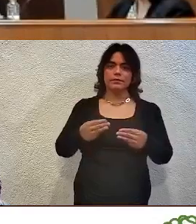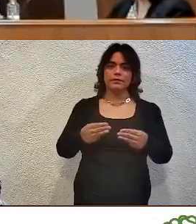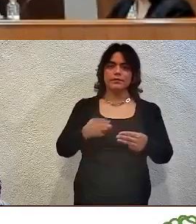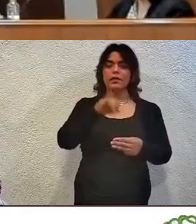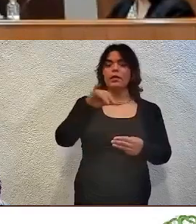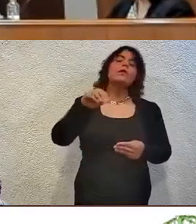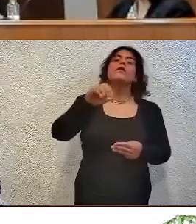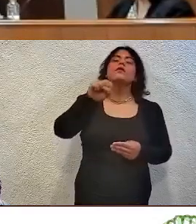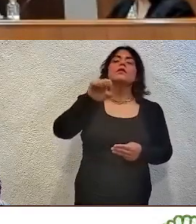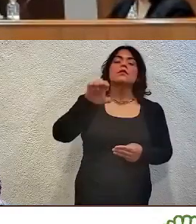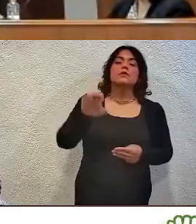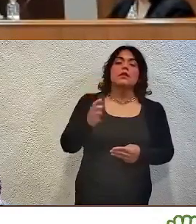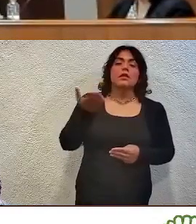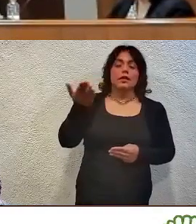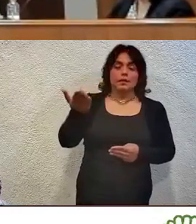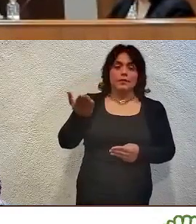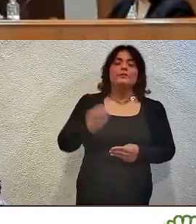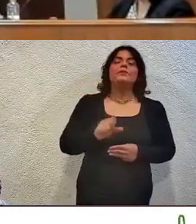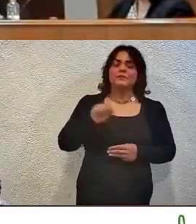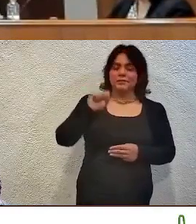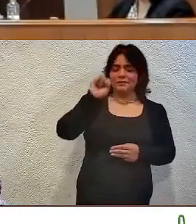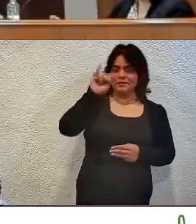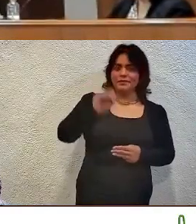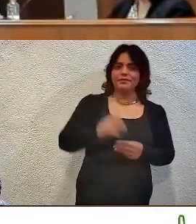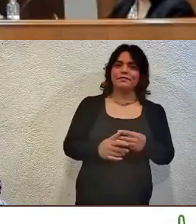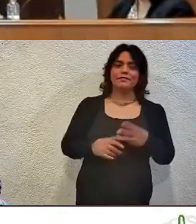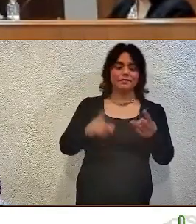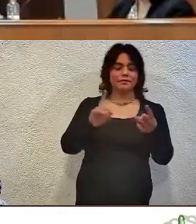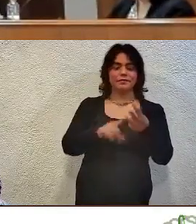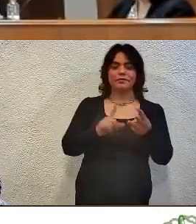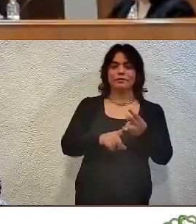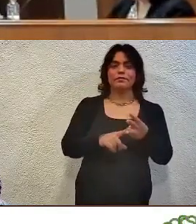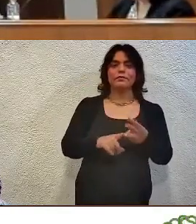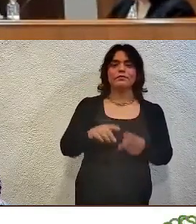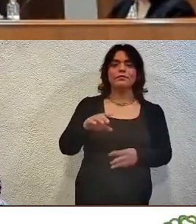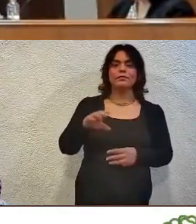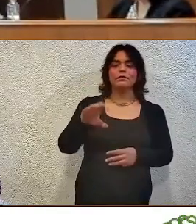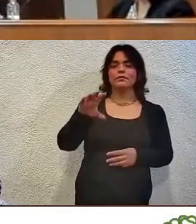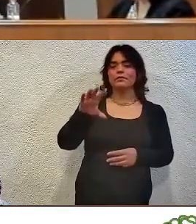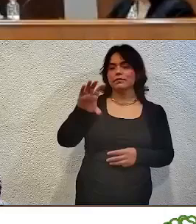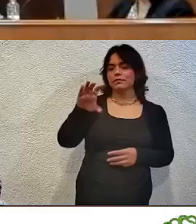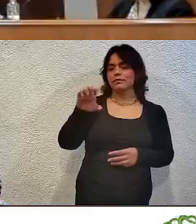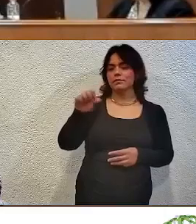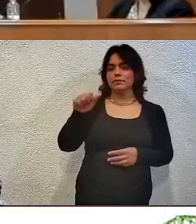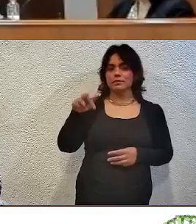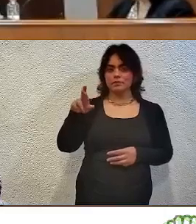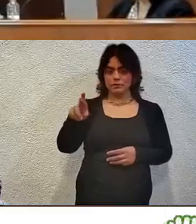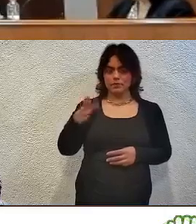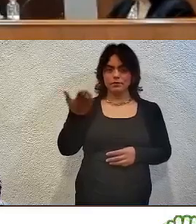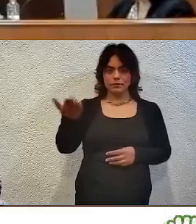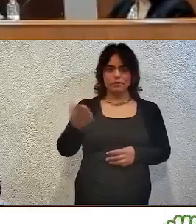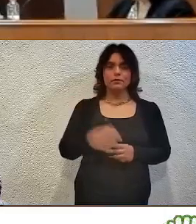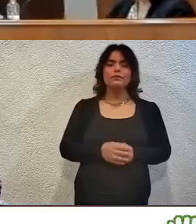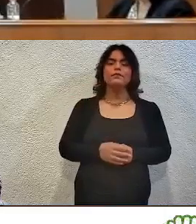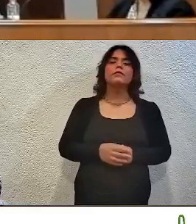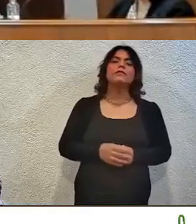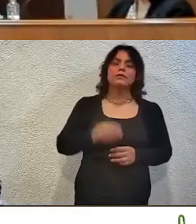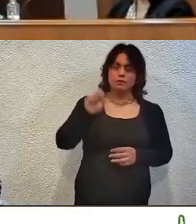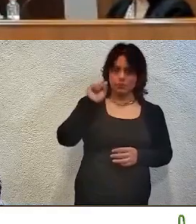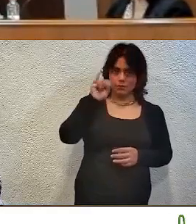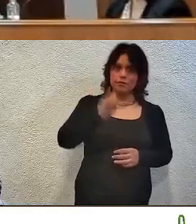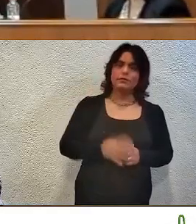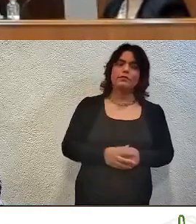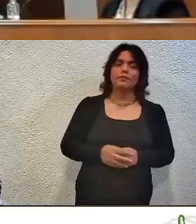Magistrado José Inés Betancur Salgado. Con el proyecto. Magistrado ponente César Salgado Alpizar. Es proyecto de la